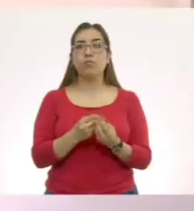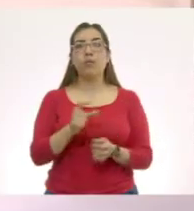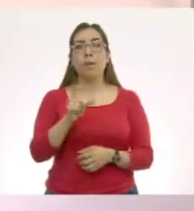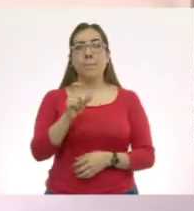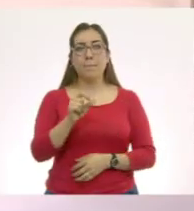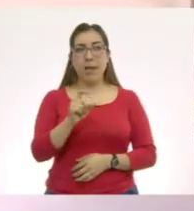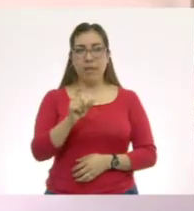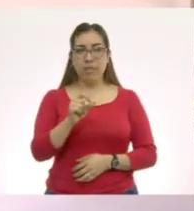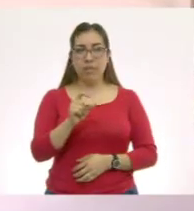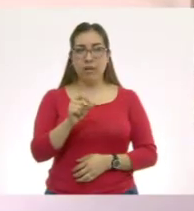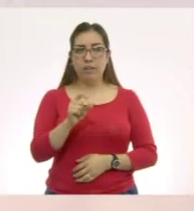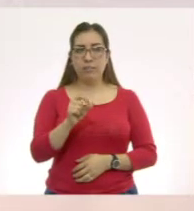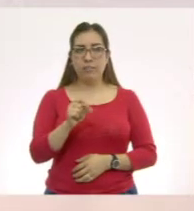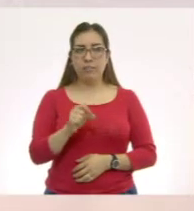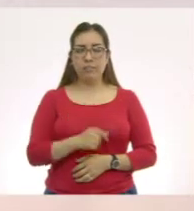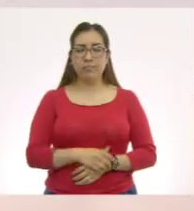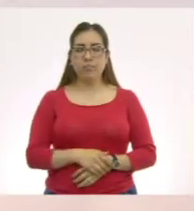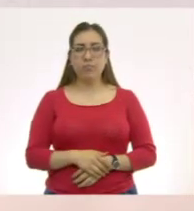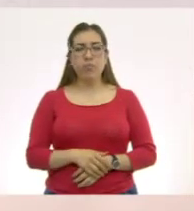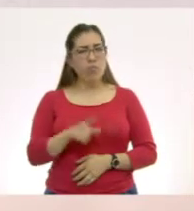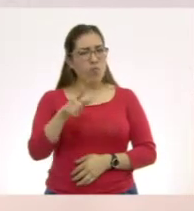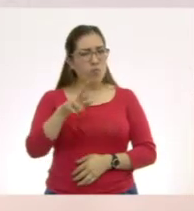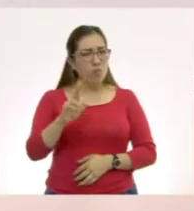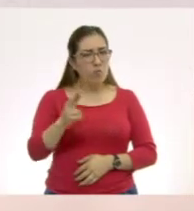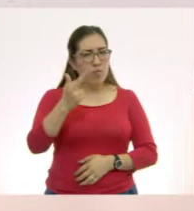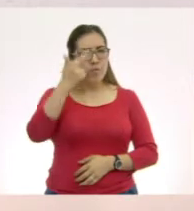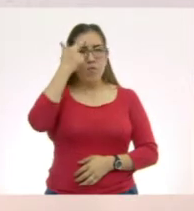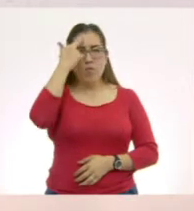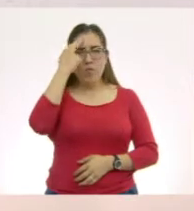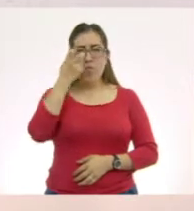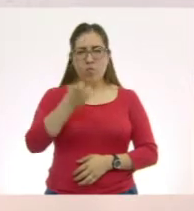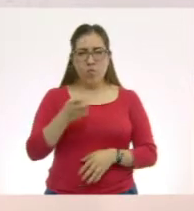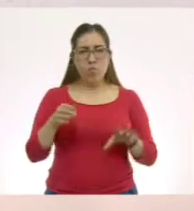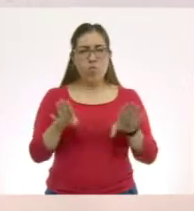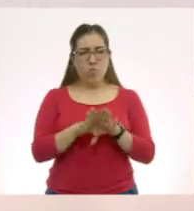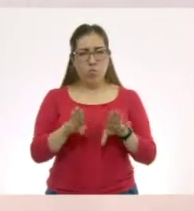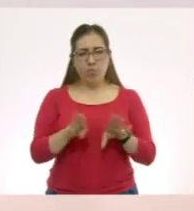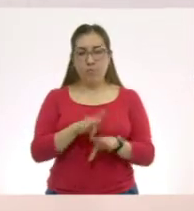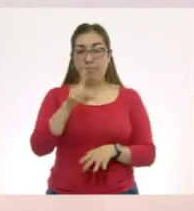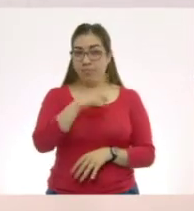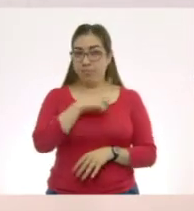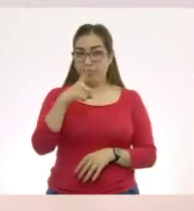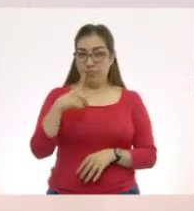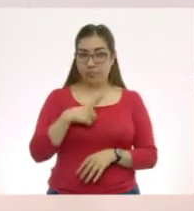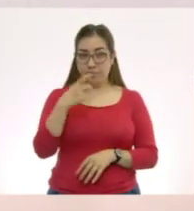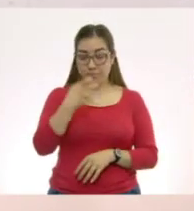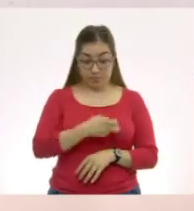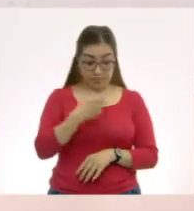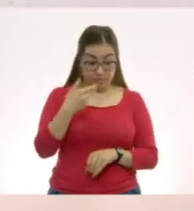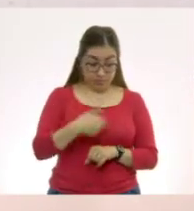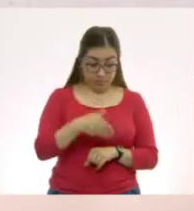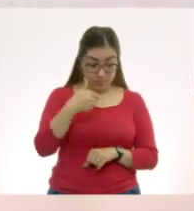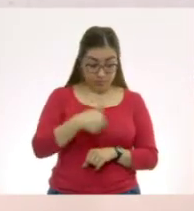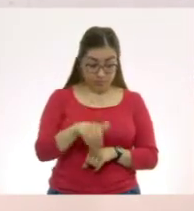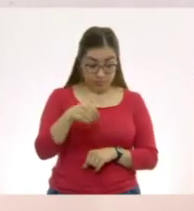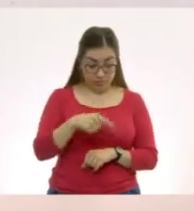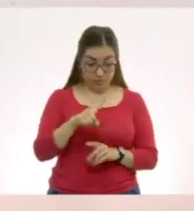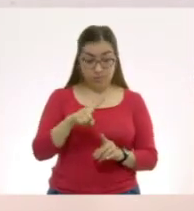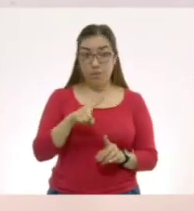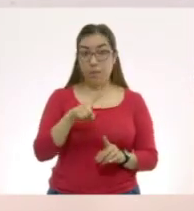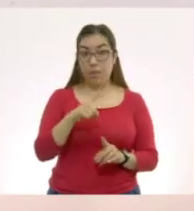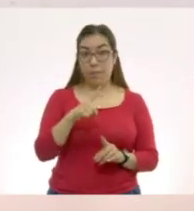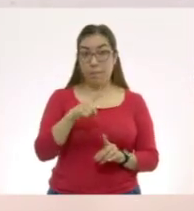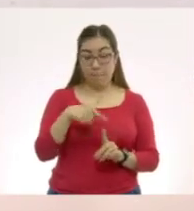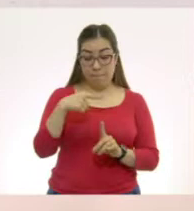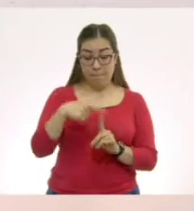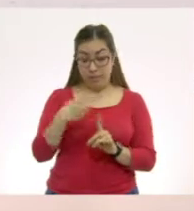20. Recuerden que entonces la regularidad es ir sumando al número anterior una decena o el